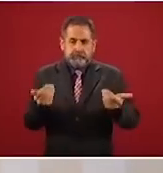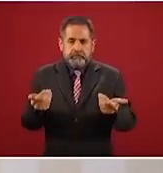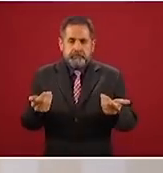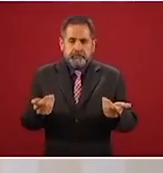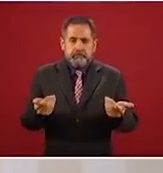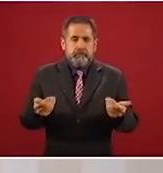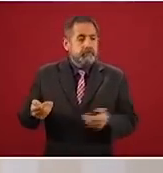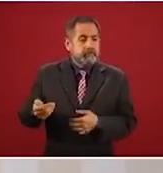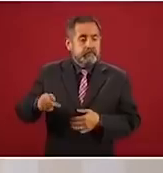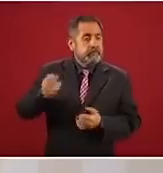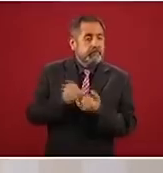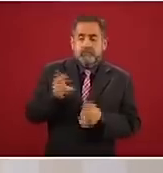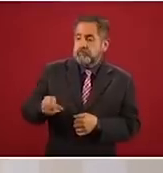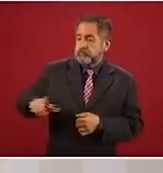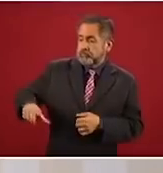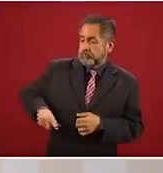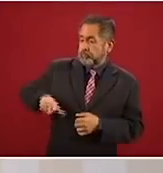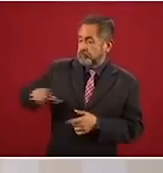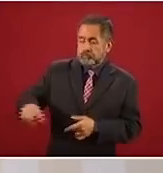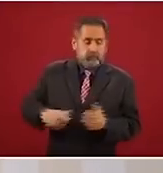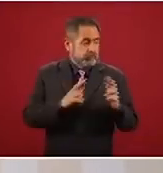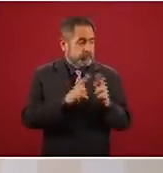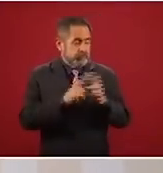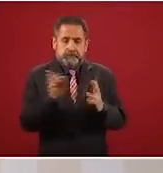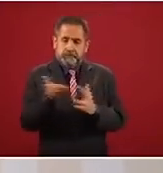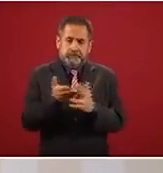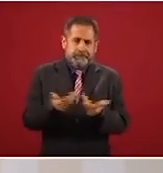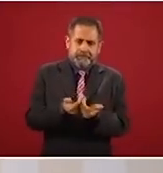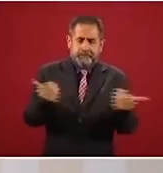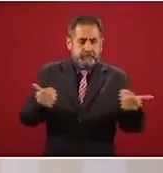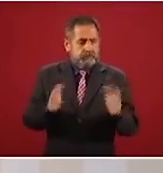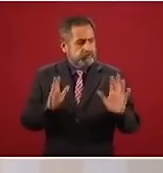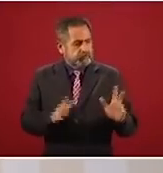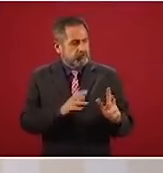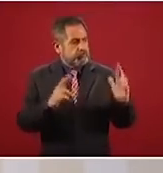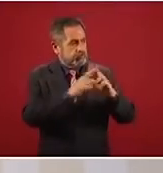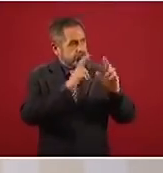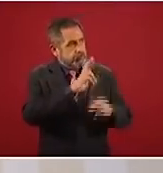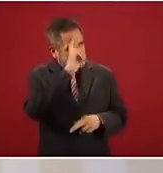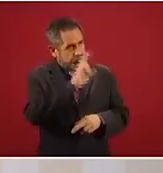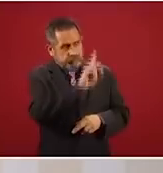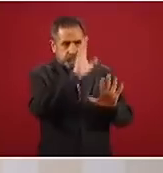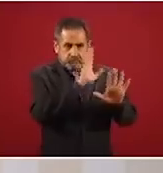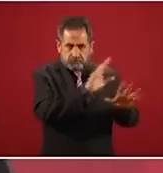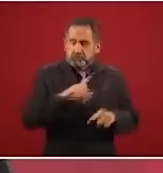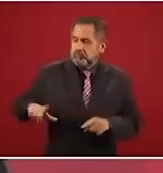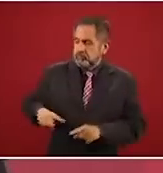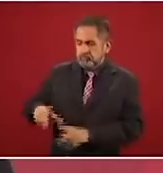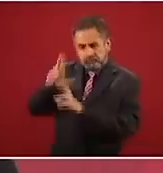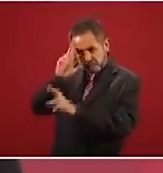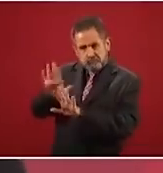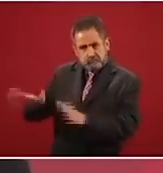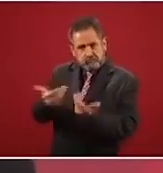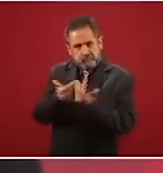al Estado de la Iglesia, porque a Dios lo que es de Dios y al César lo que es del César, así